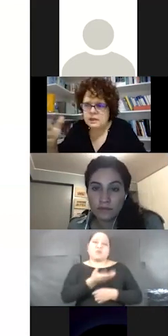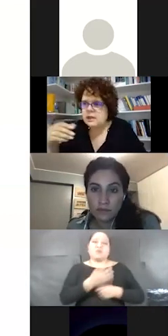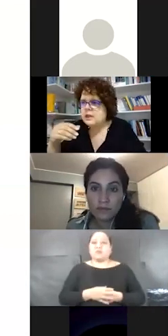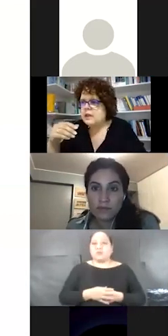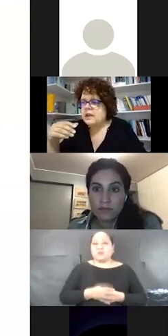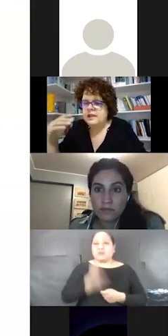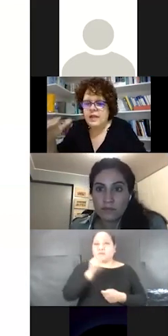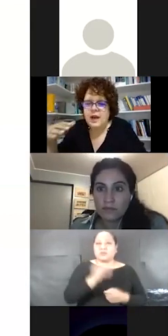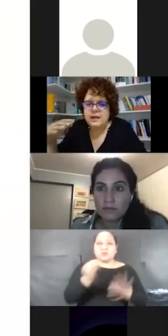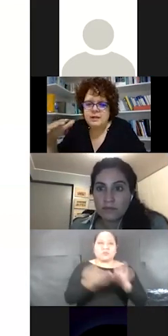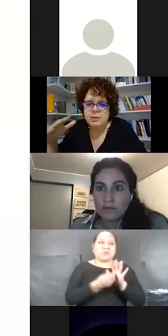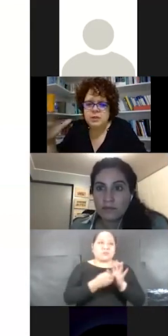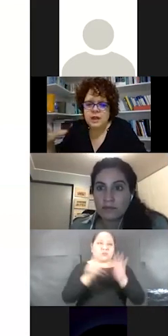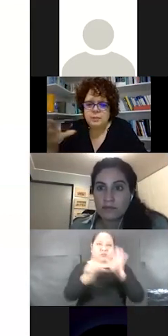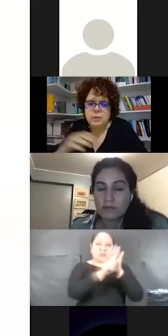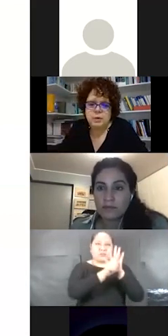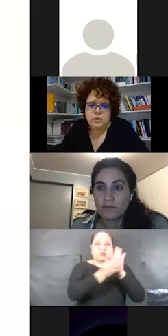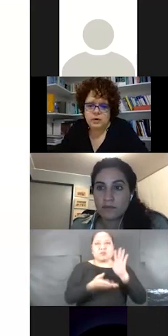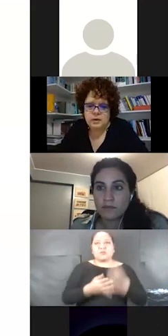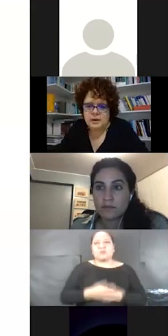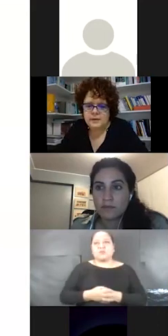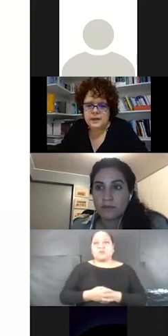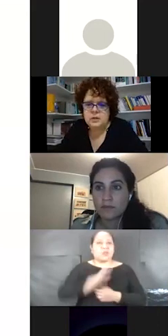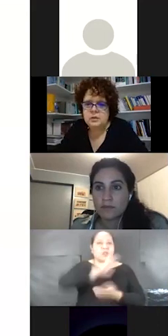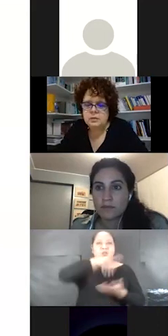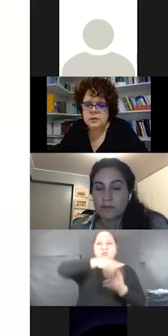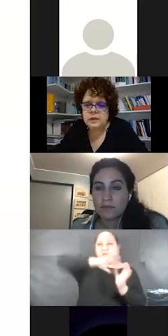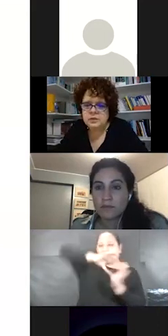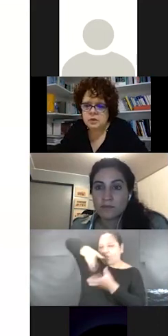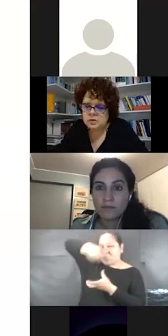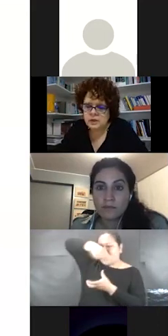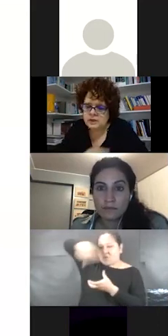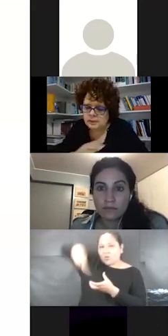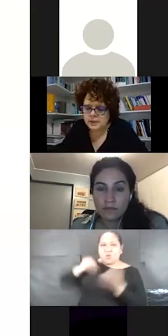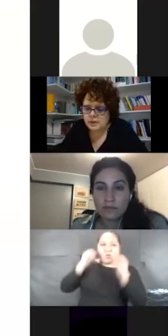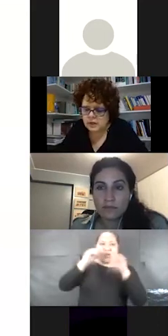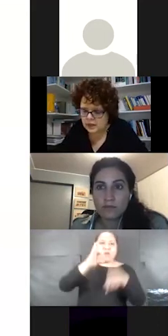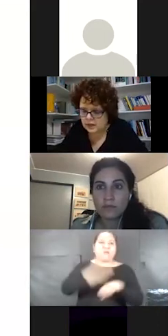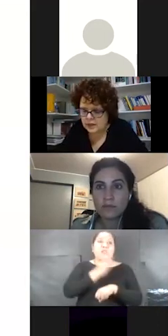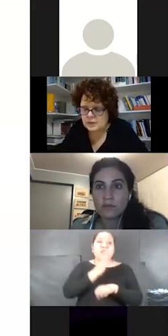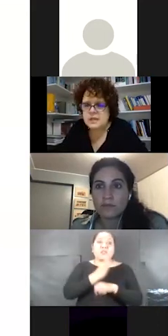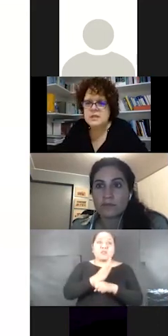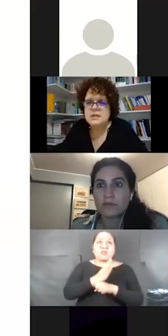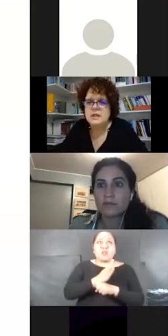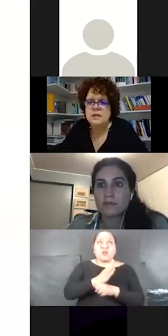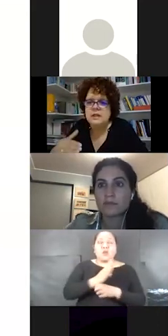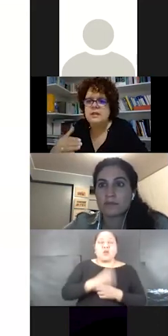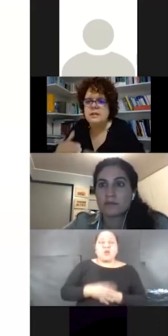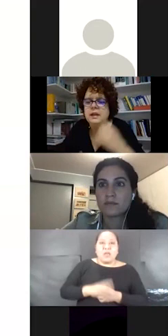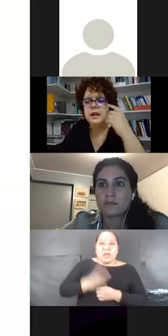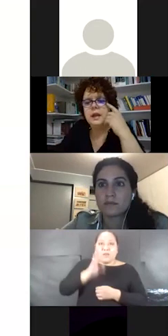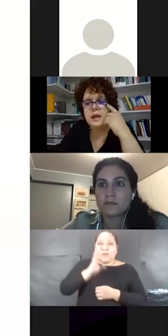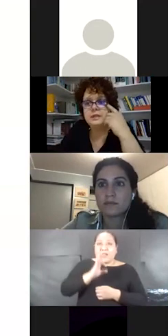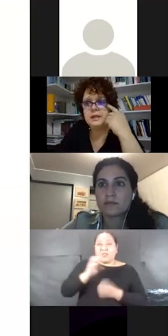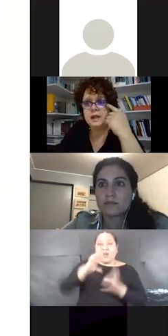ley y dada a nivel mundial por la Federación Mundial de Sordos, ha dictaminado que la lengua de señas debe